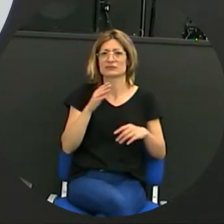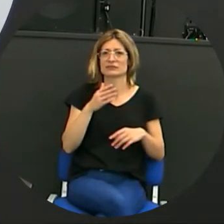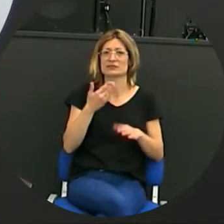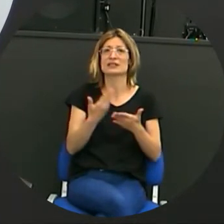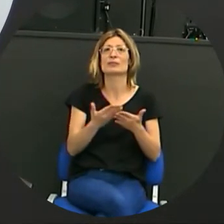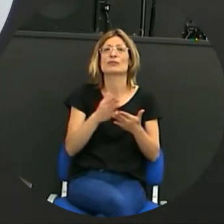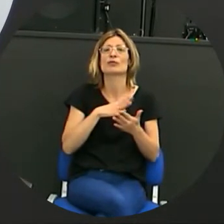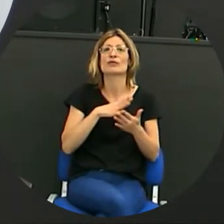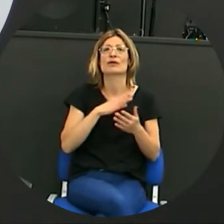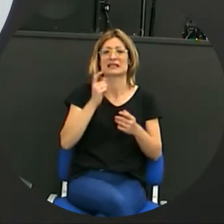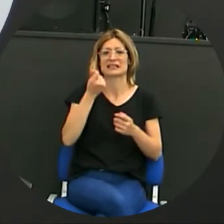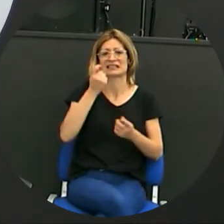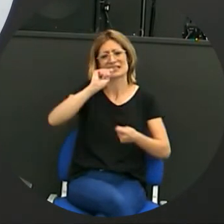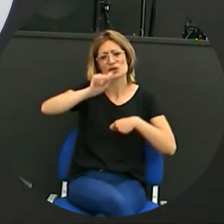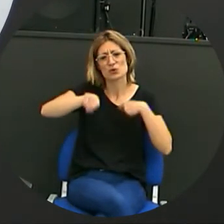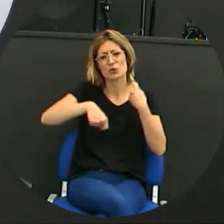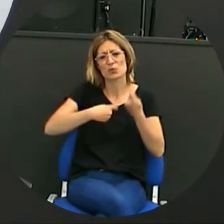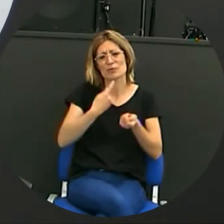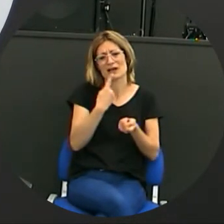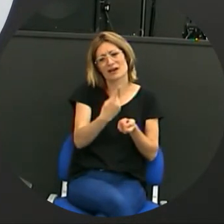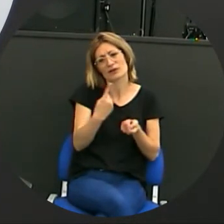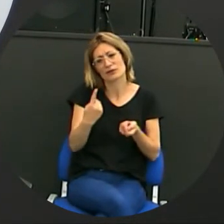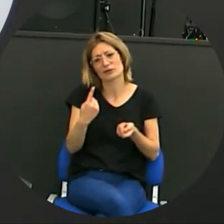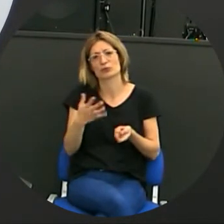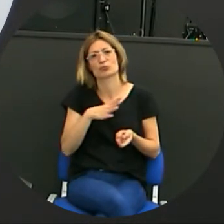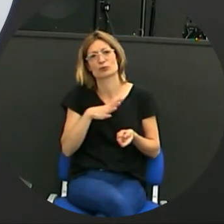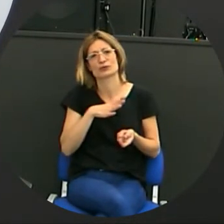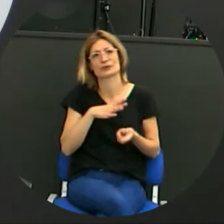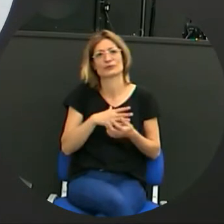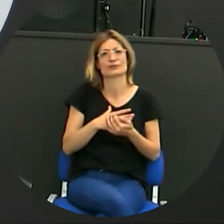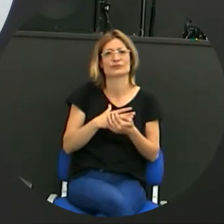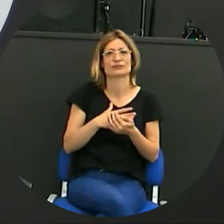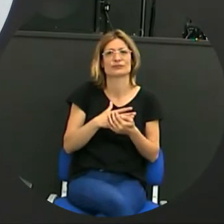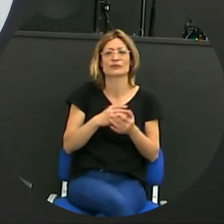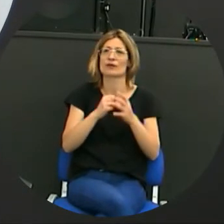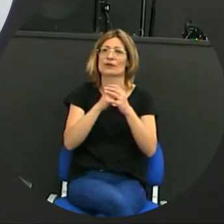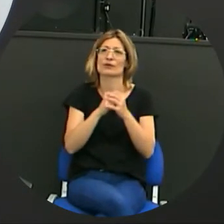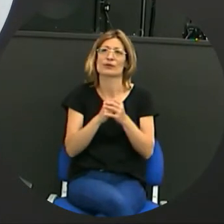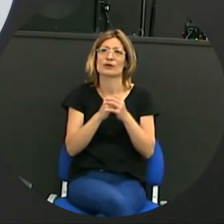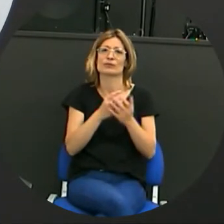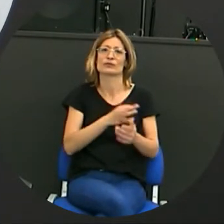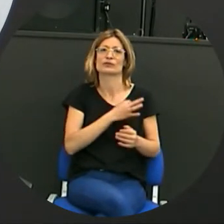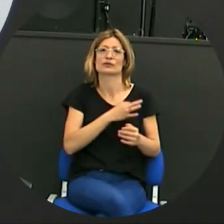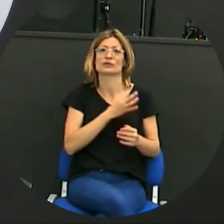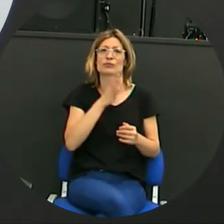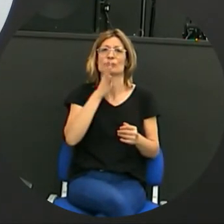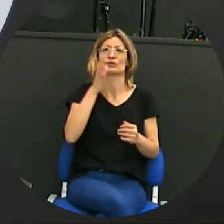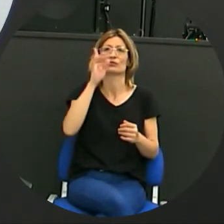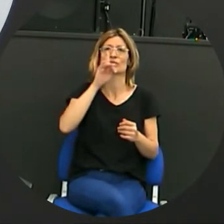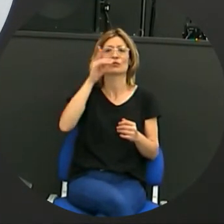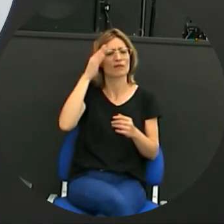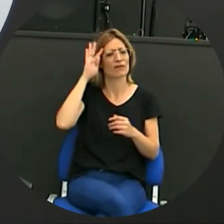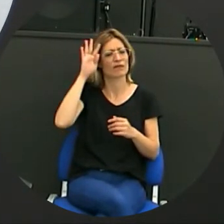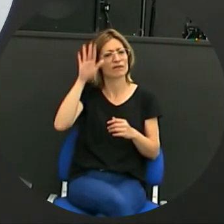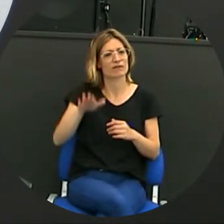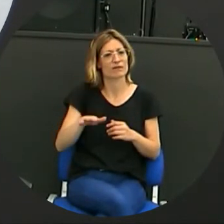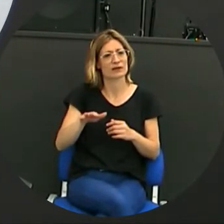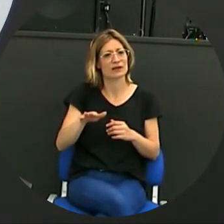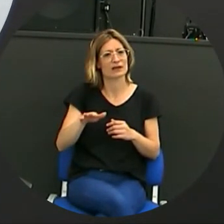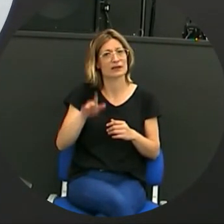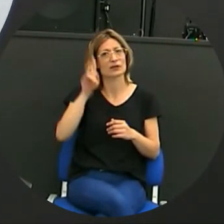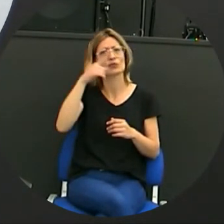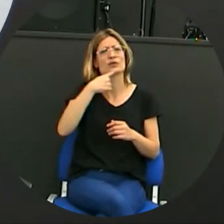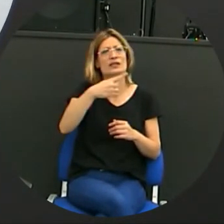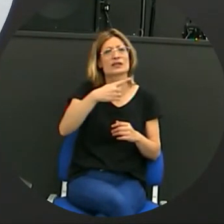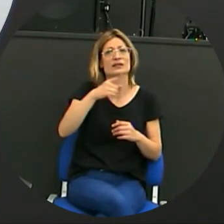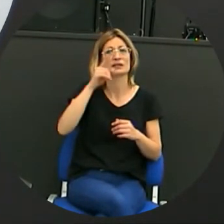miembros de tu Iglesia, Emmanuel. Oramos, Señor, porque tú eres fiel. Y tú dices que tuya es la plata